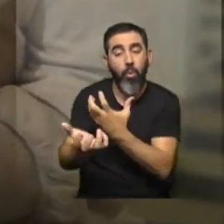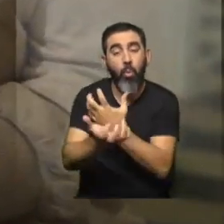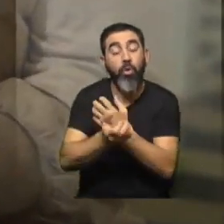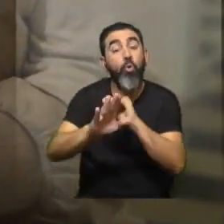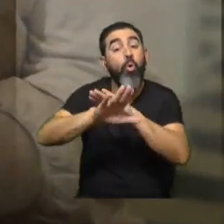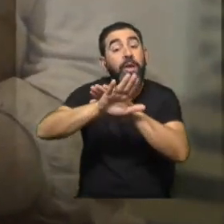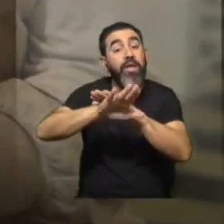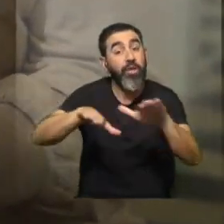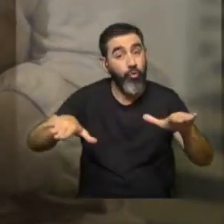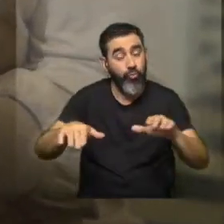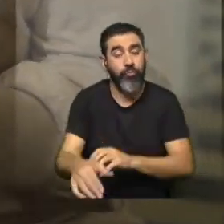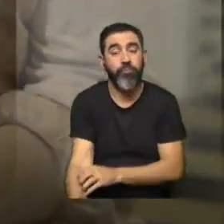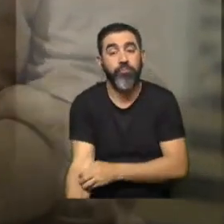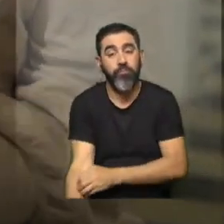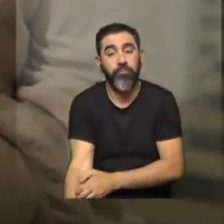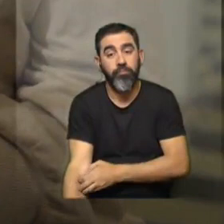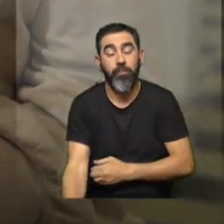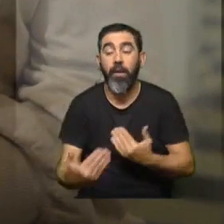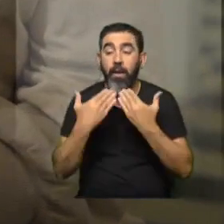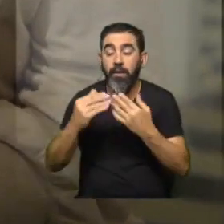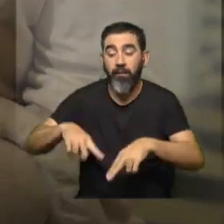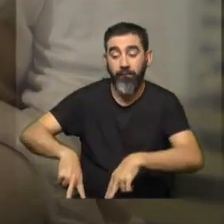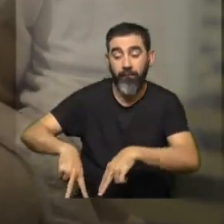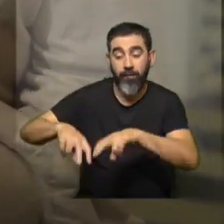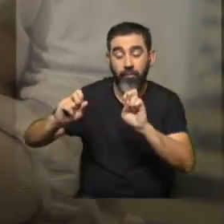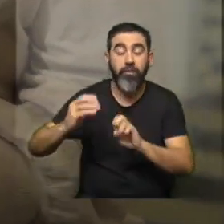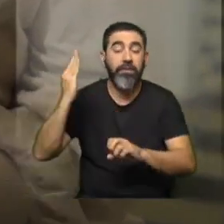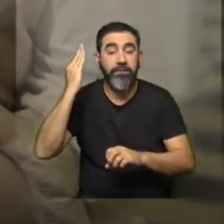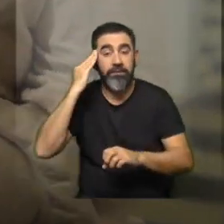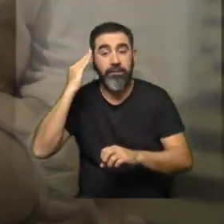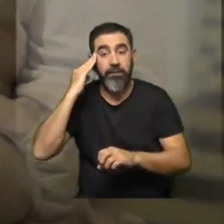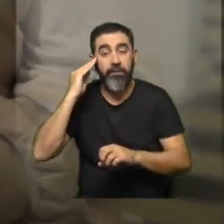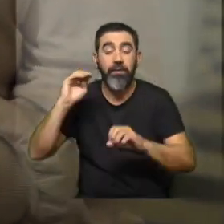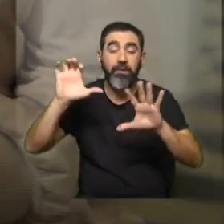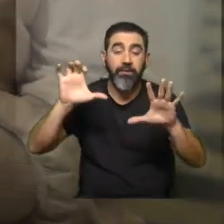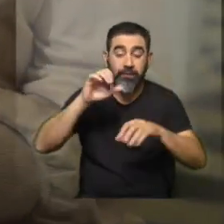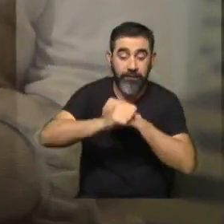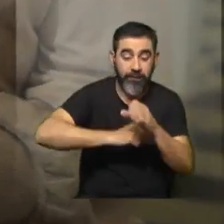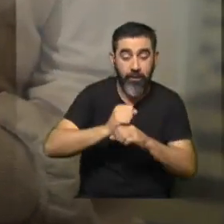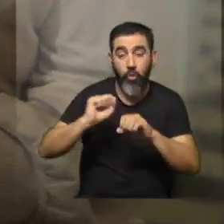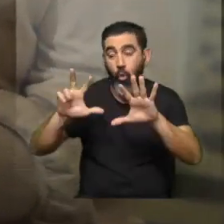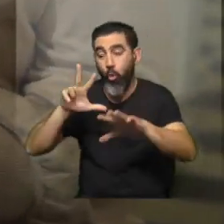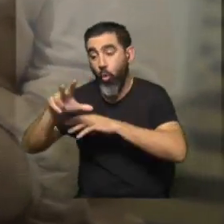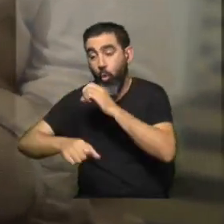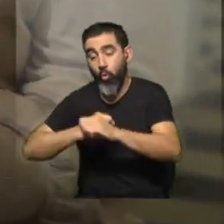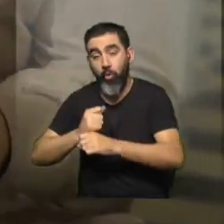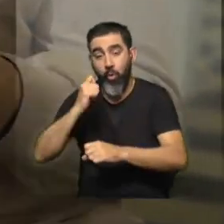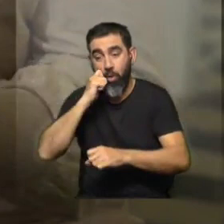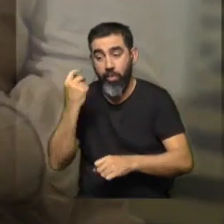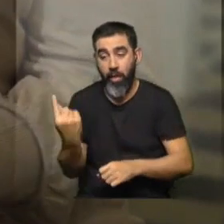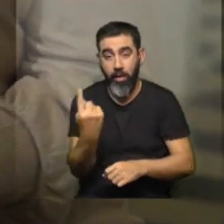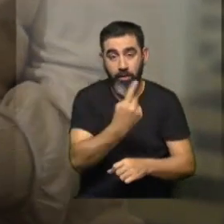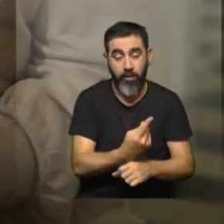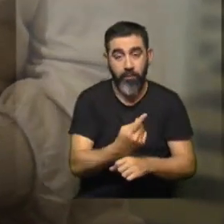¿no? A través de estudios arqueométricos pudimos saber que tenían 6 y 8 años. Pudimos saber que esos